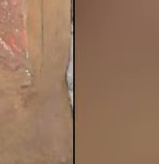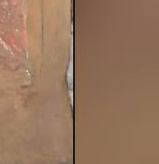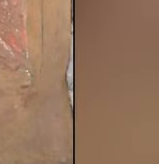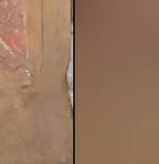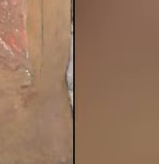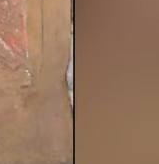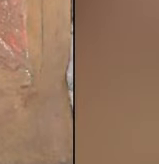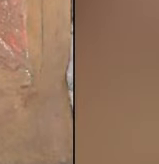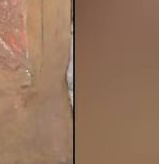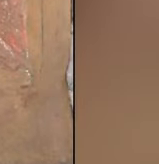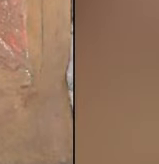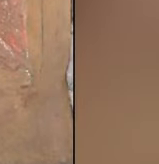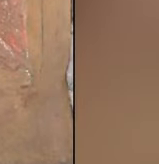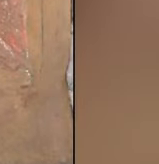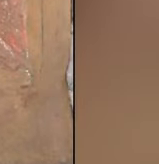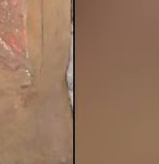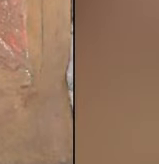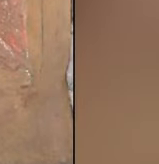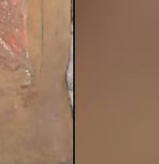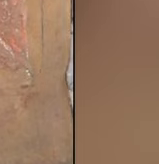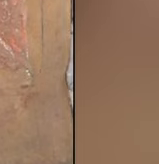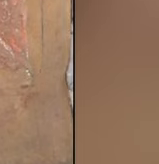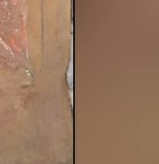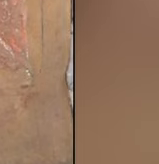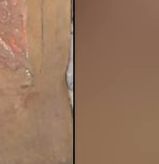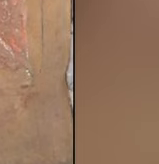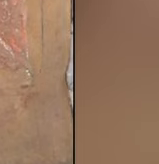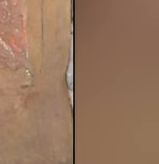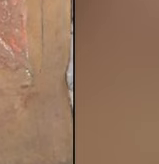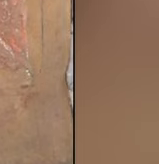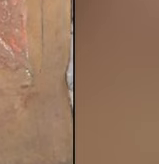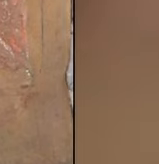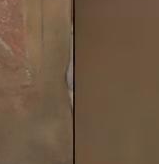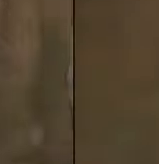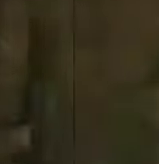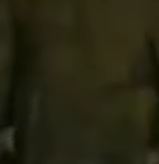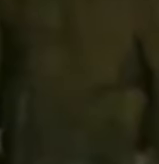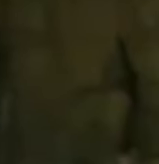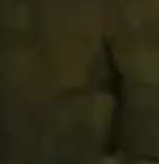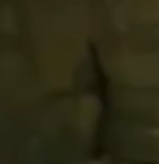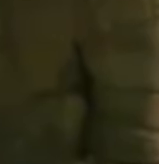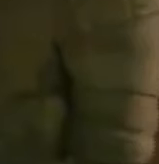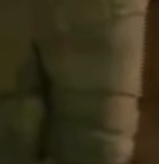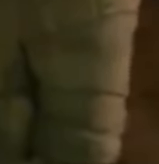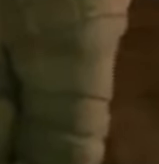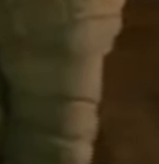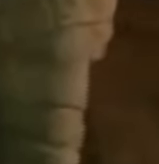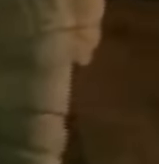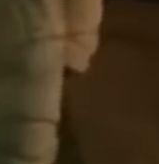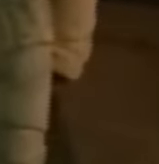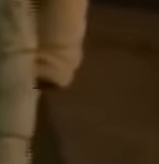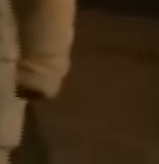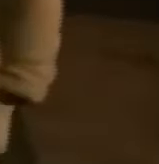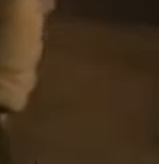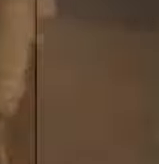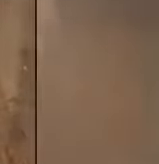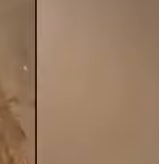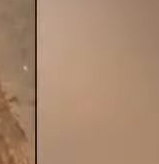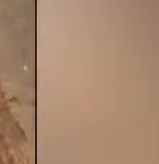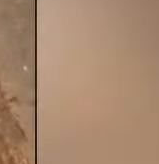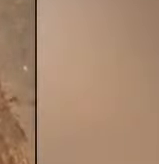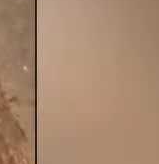últimas excavaciones llevadas a cabo en el mausoleo del emperador Qin Shi Huang, también hogar de los célebres soldados de